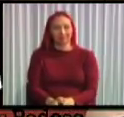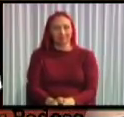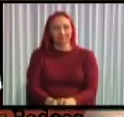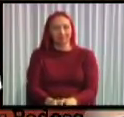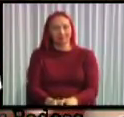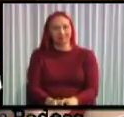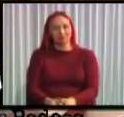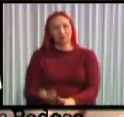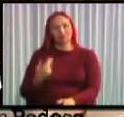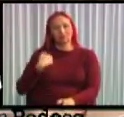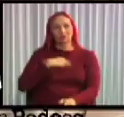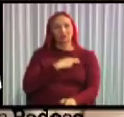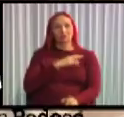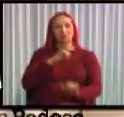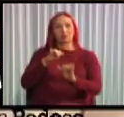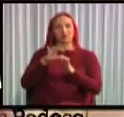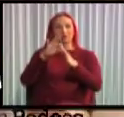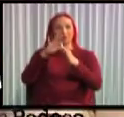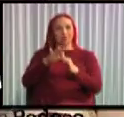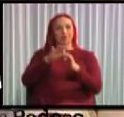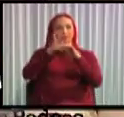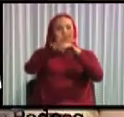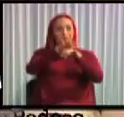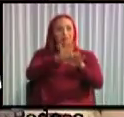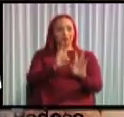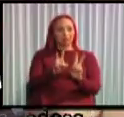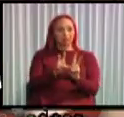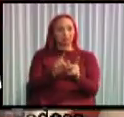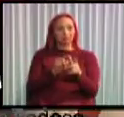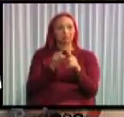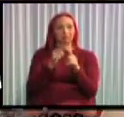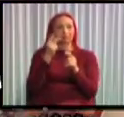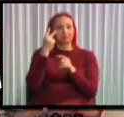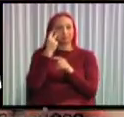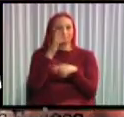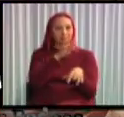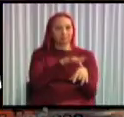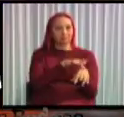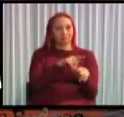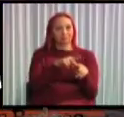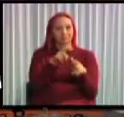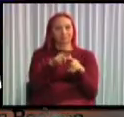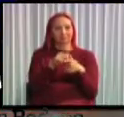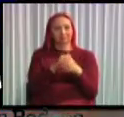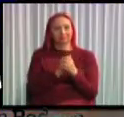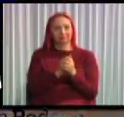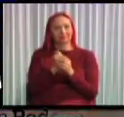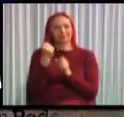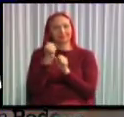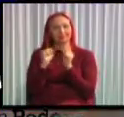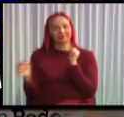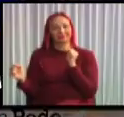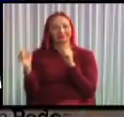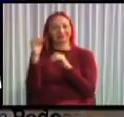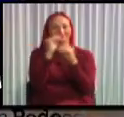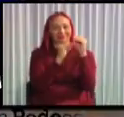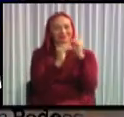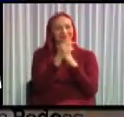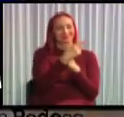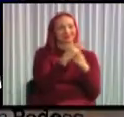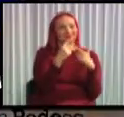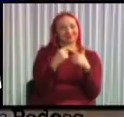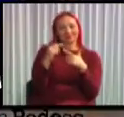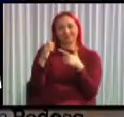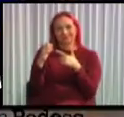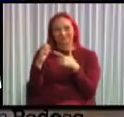El challenge. Antes nosotros jugábamos, lo hacíamos congelado. Sí, claro. Sí lo tocaba, sí. Dice, jugábamos Salve el Tarro, Chocolas, El